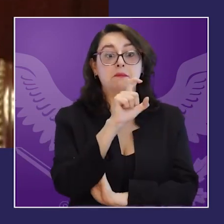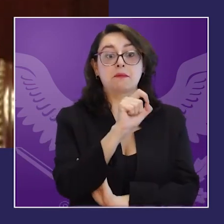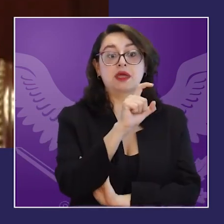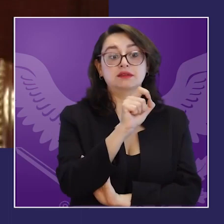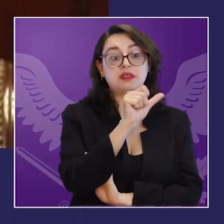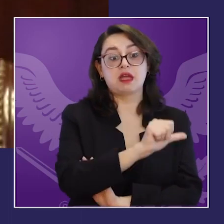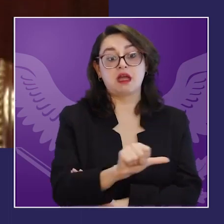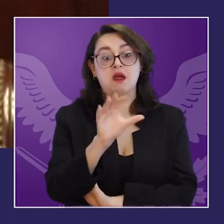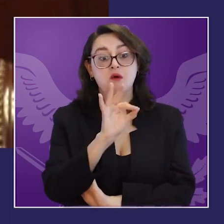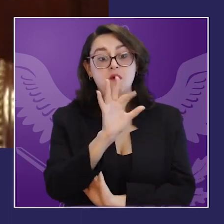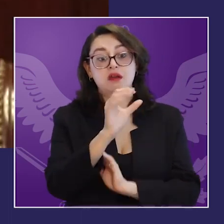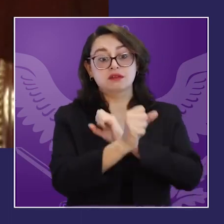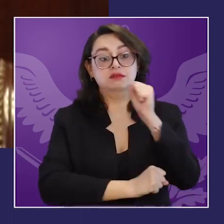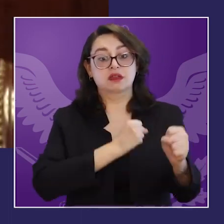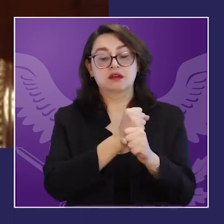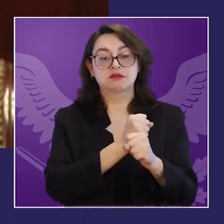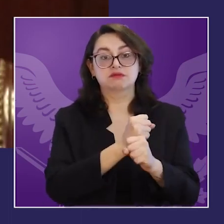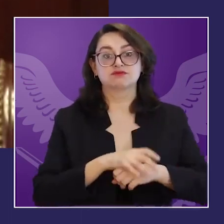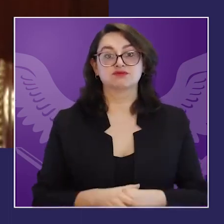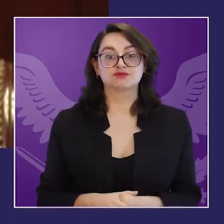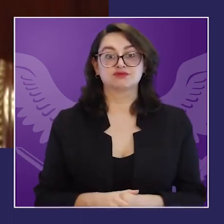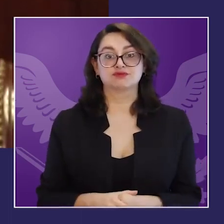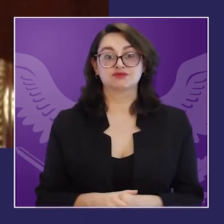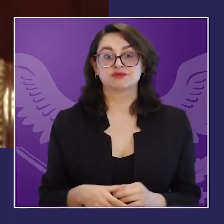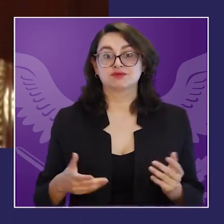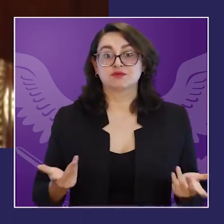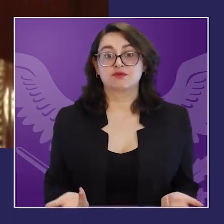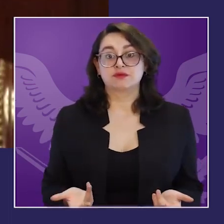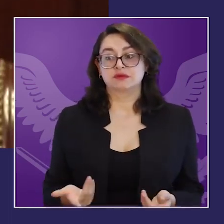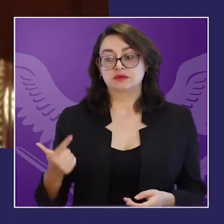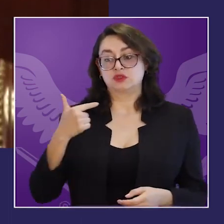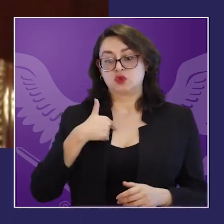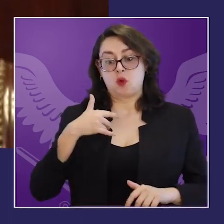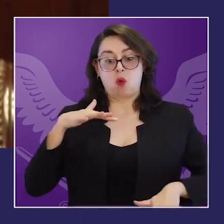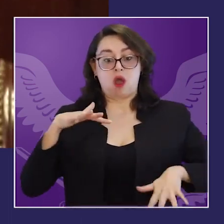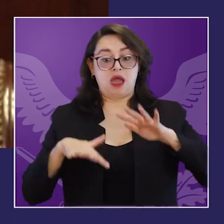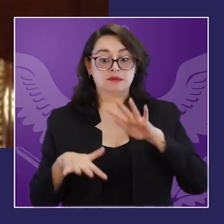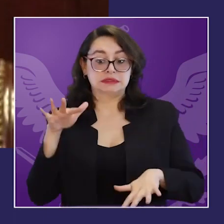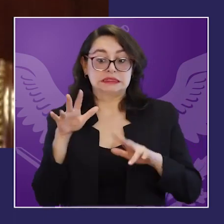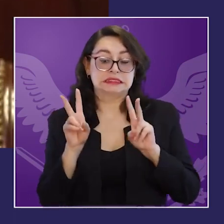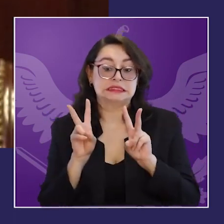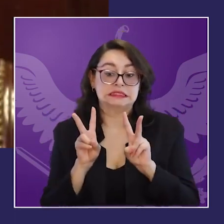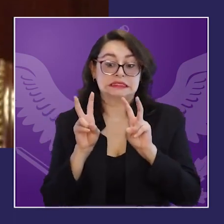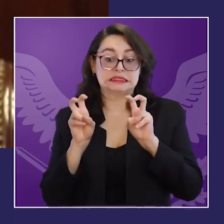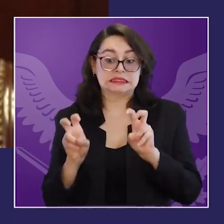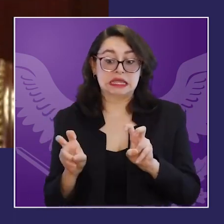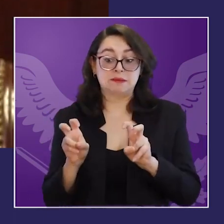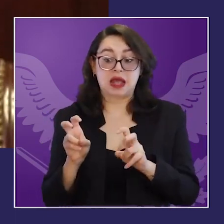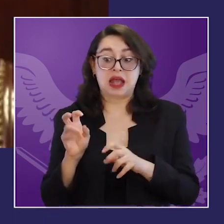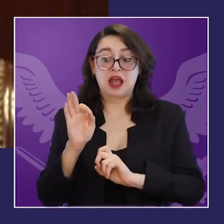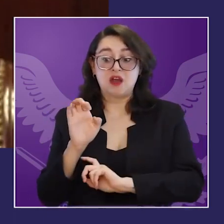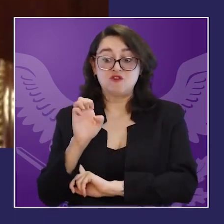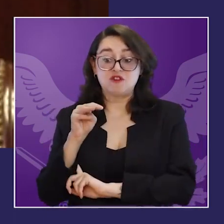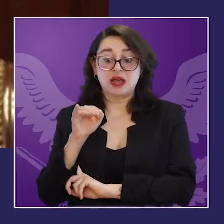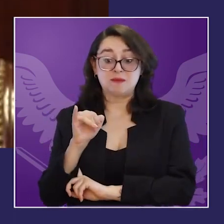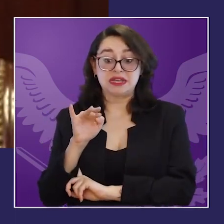dicen, yo no me voy por la figura del feminicidio porque subo mucho la pena. Entonces, una